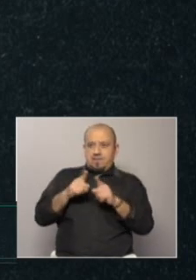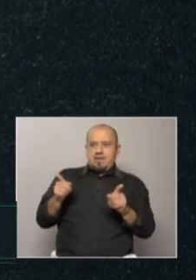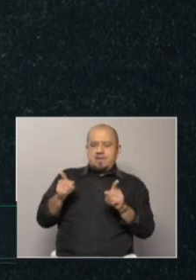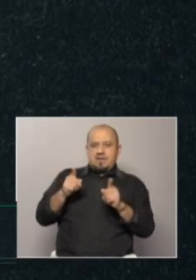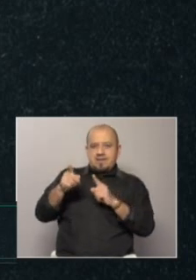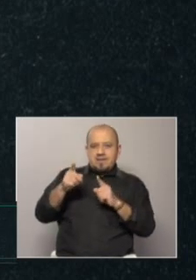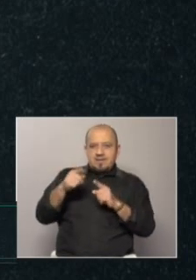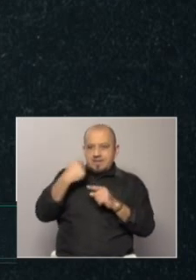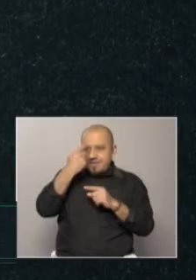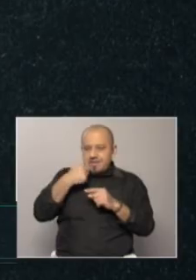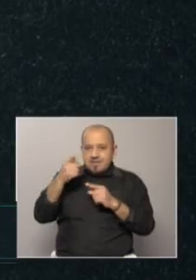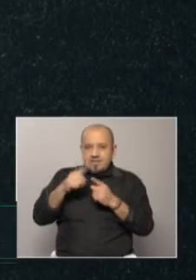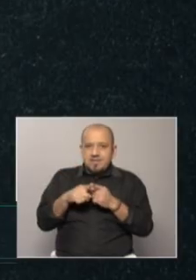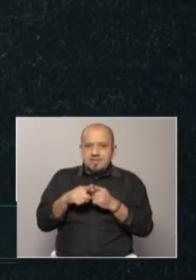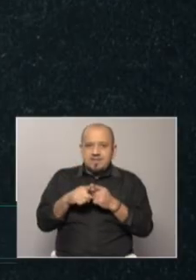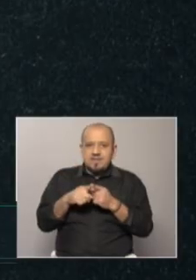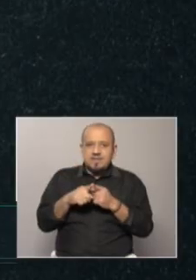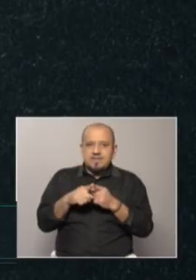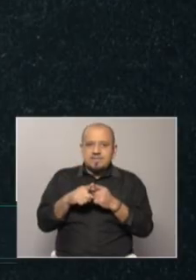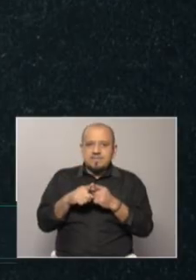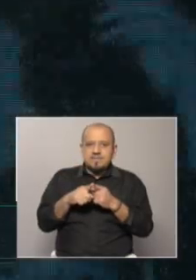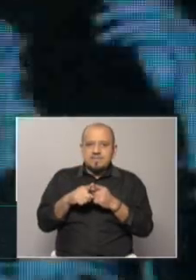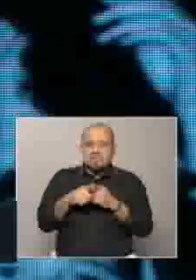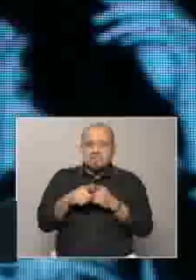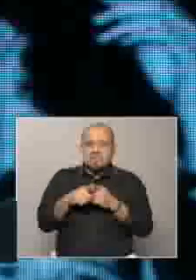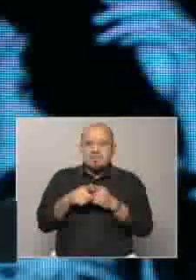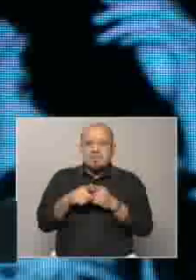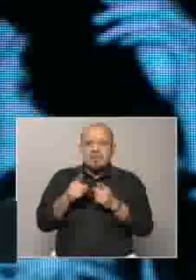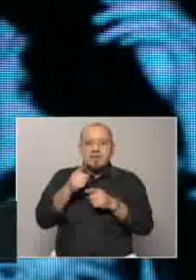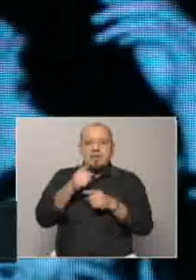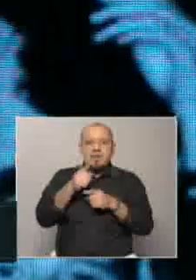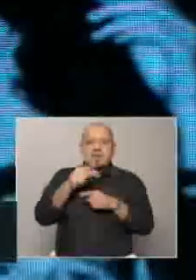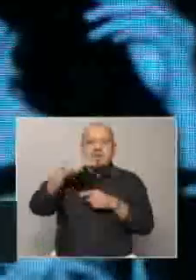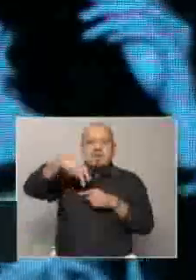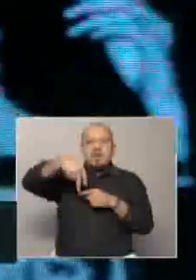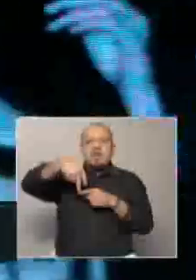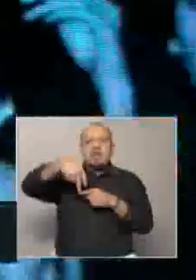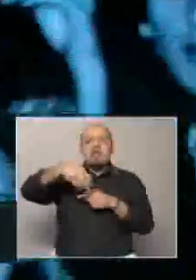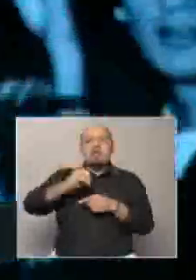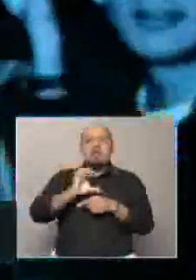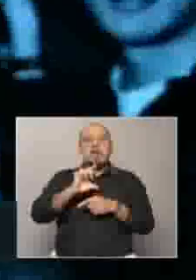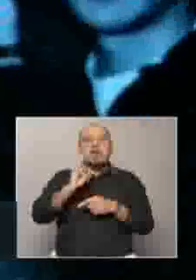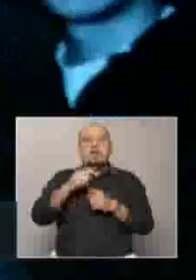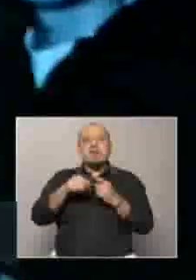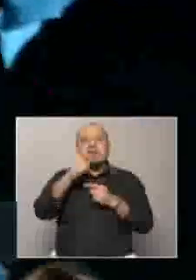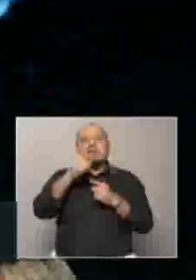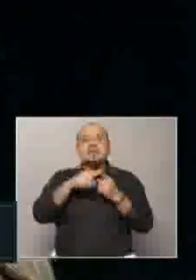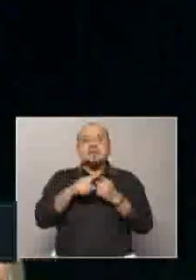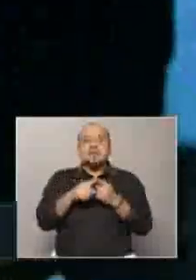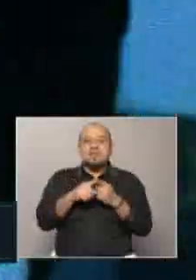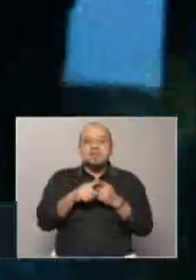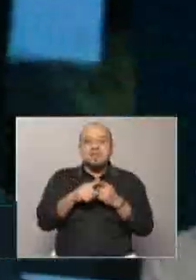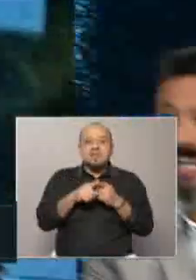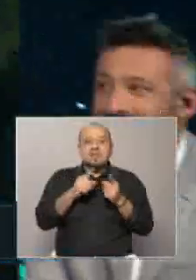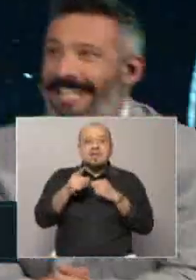es otra persona. En esa época tiene pelo largo por acá. No hables de mí. No, y Noelia Campos, que se demuestra básicamente que es un vampiro. Noelia Campos es